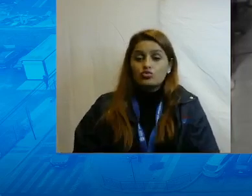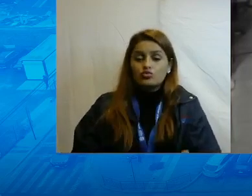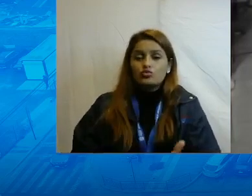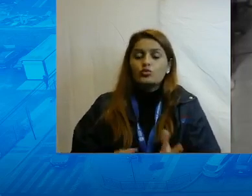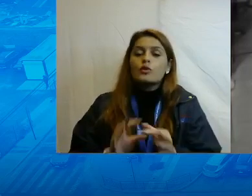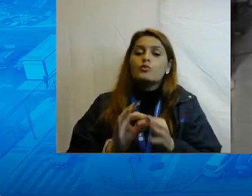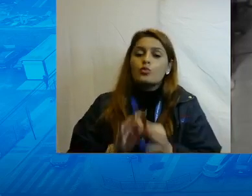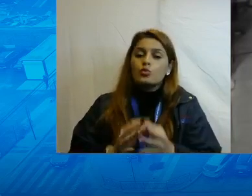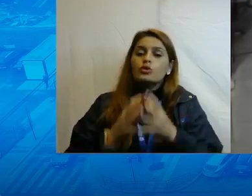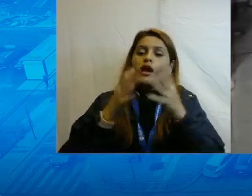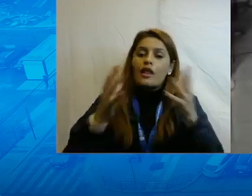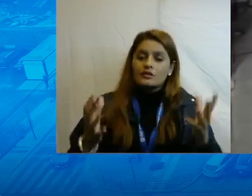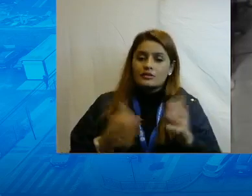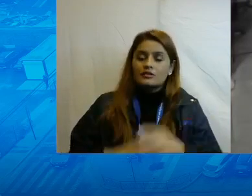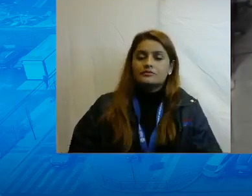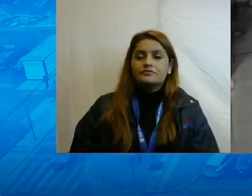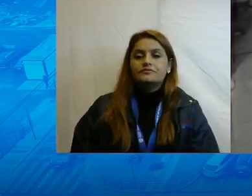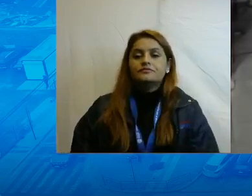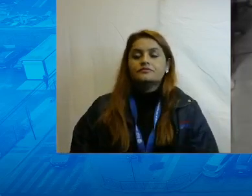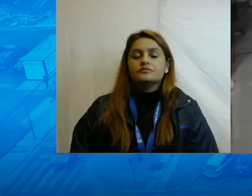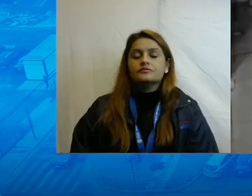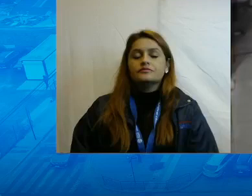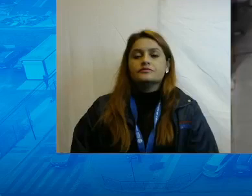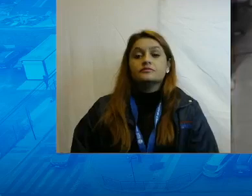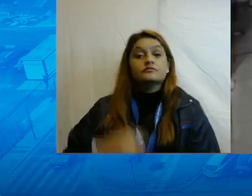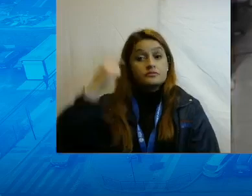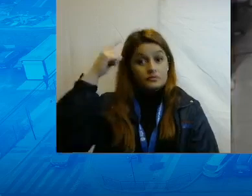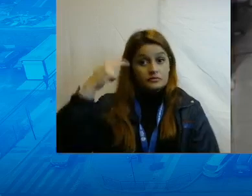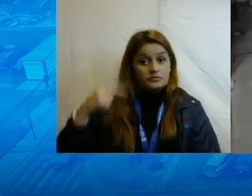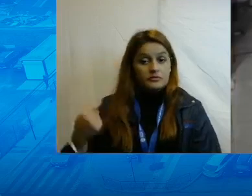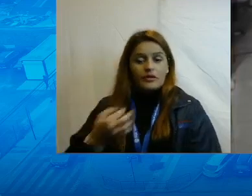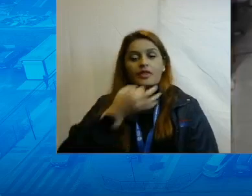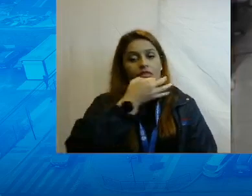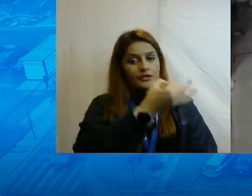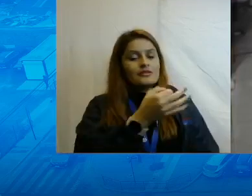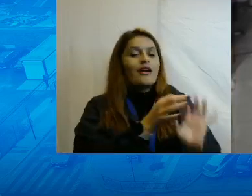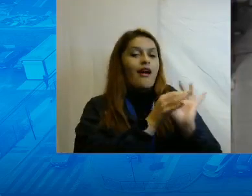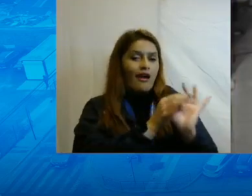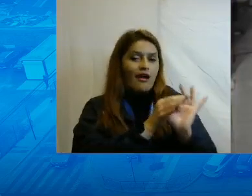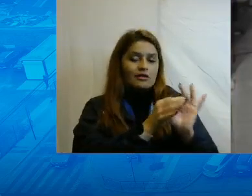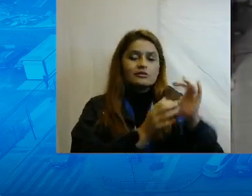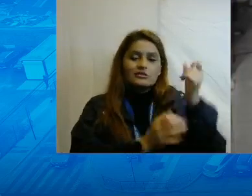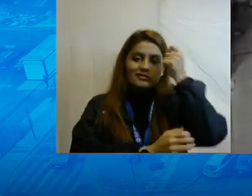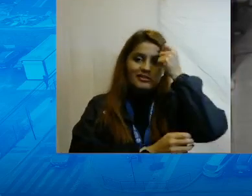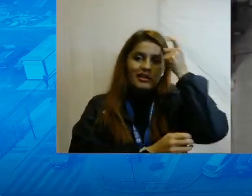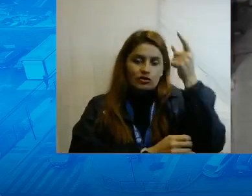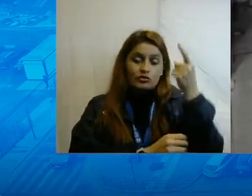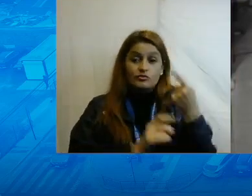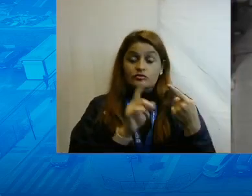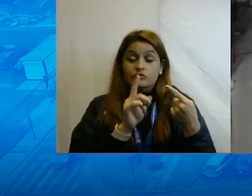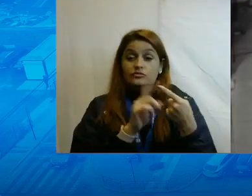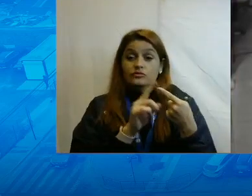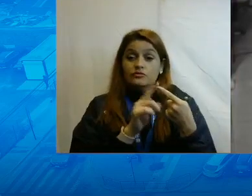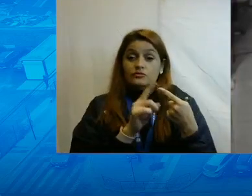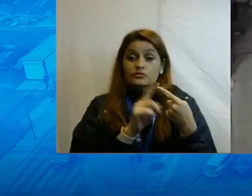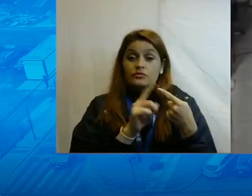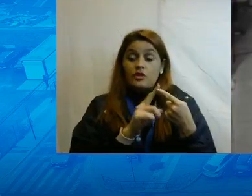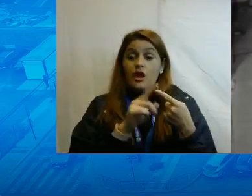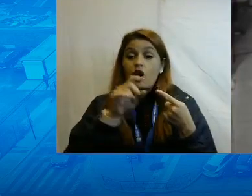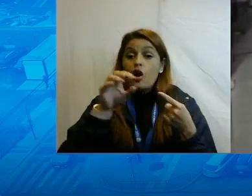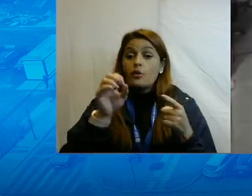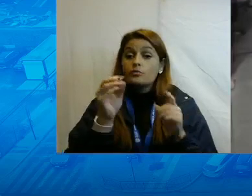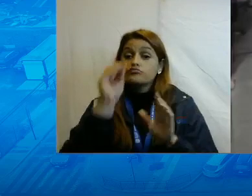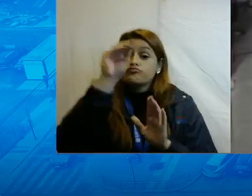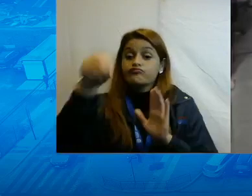serían mis puntos. Gracias, alcaldesa. Gracias, concejal. Entiendo entonces que se propone incorporar